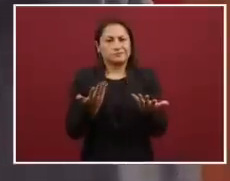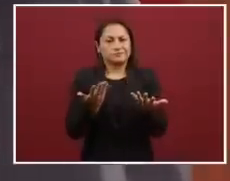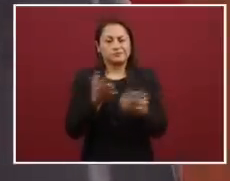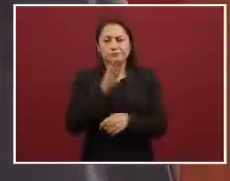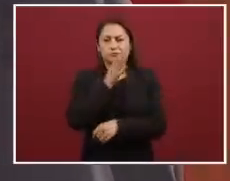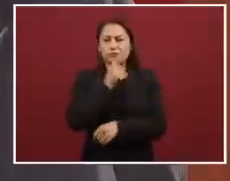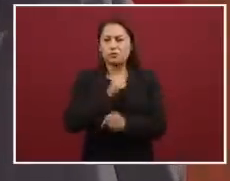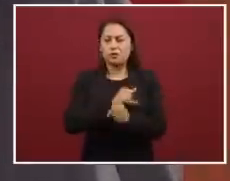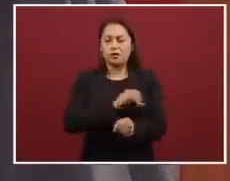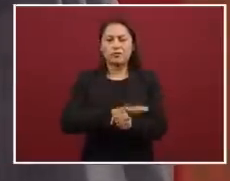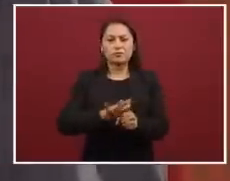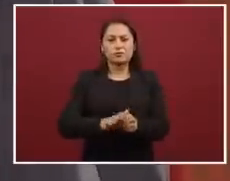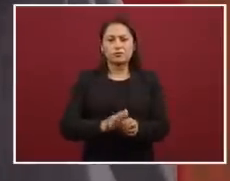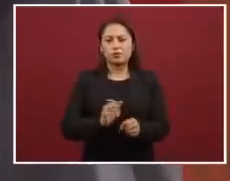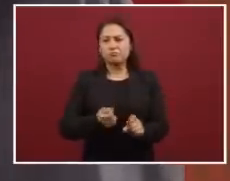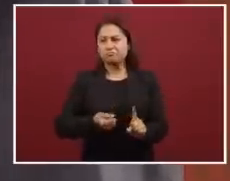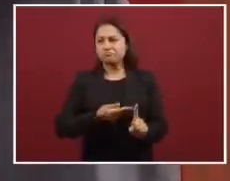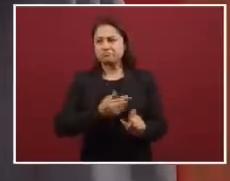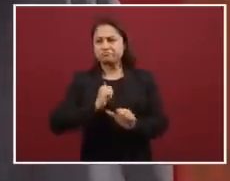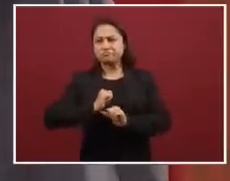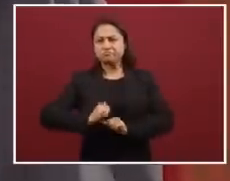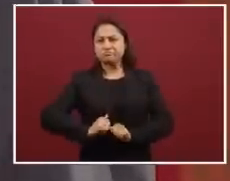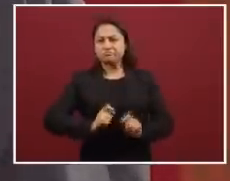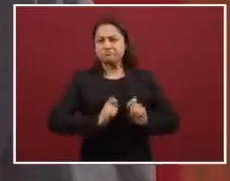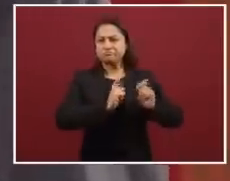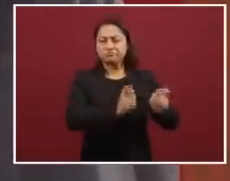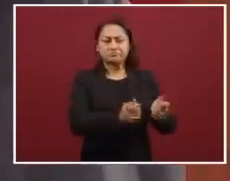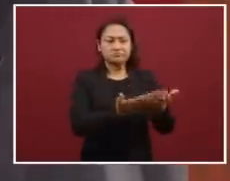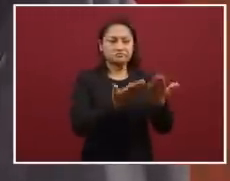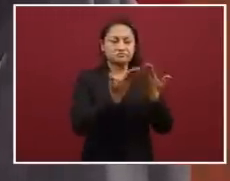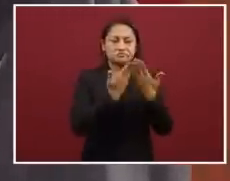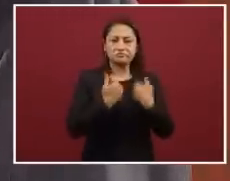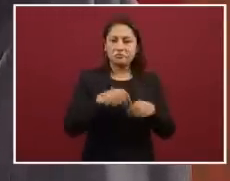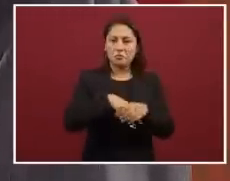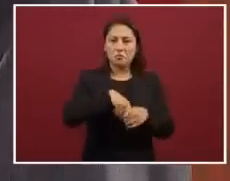no significa nada, es la nada.